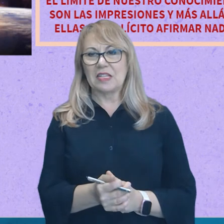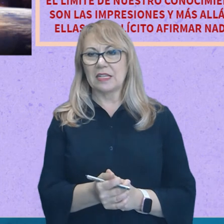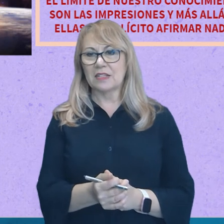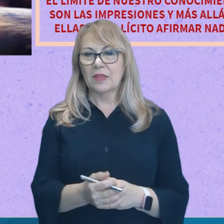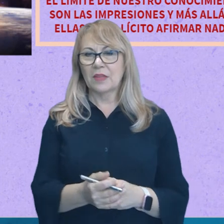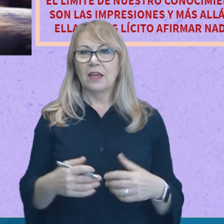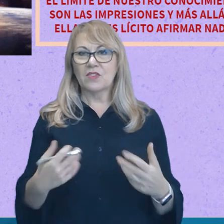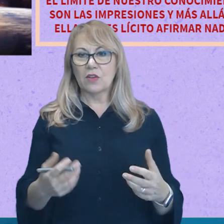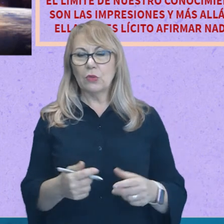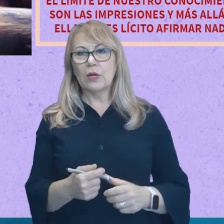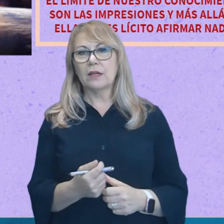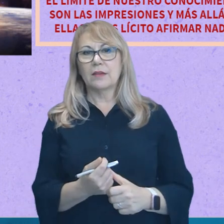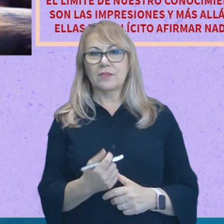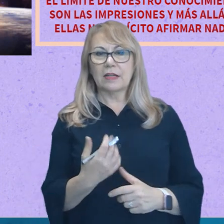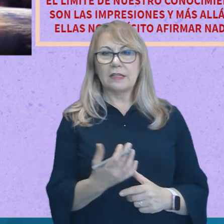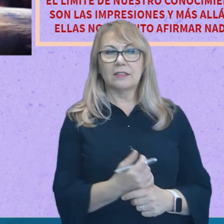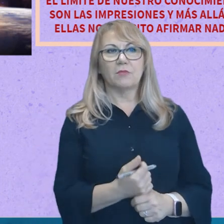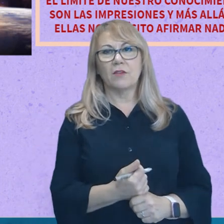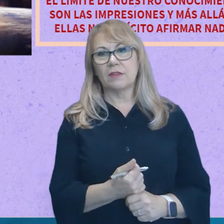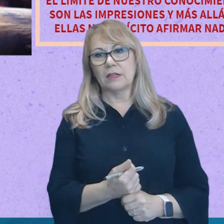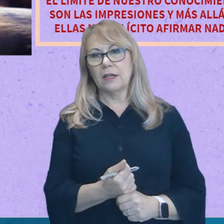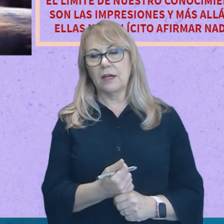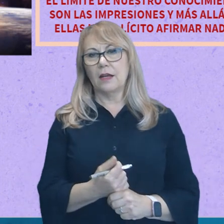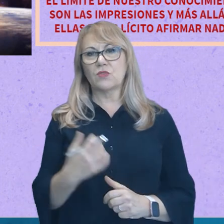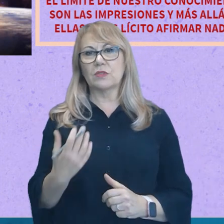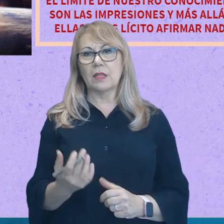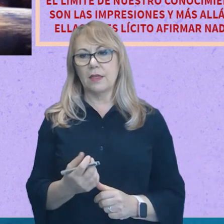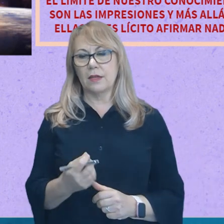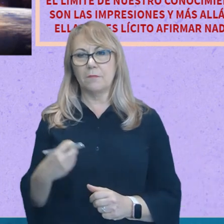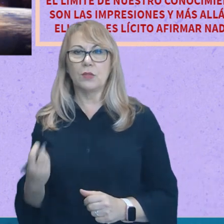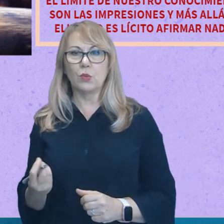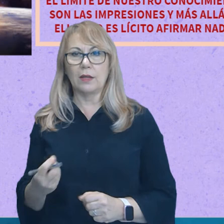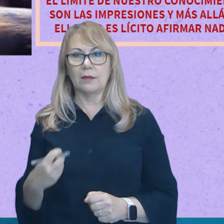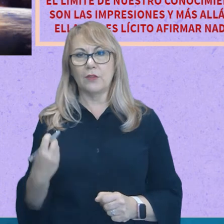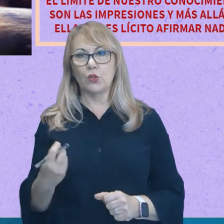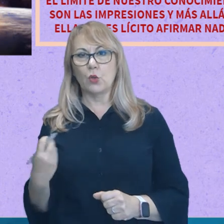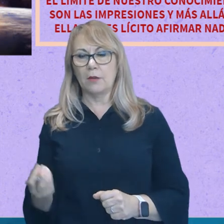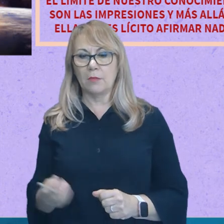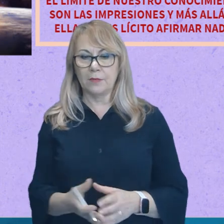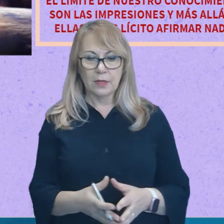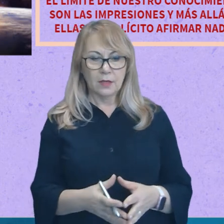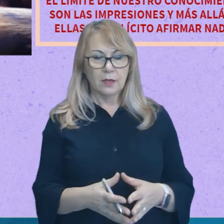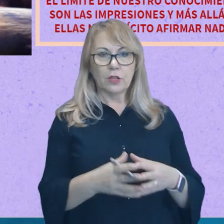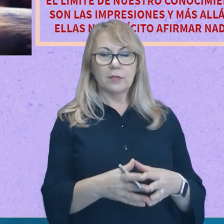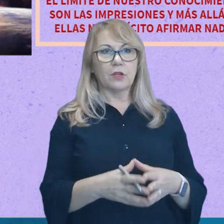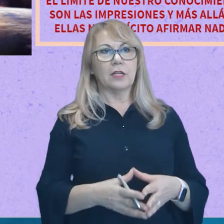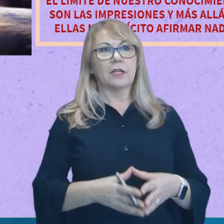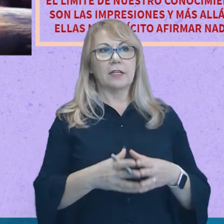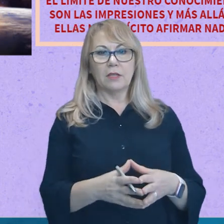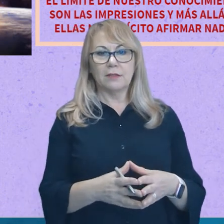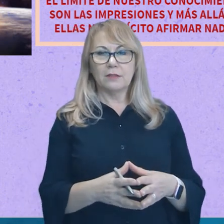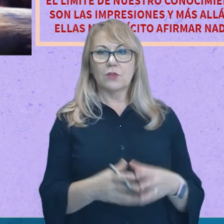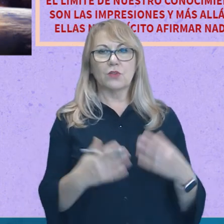de las críticas. En segundo lugar, esta crítica también afectaría a la sustancia espiritual, al yo o alma. ¿Por qué?